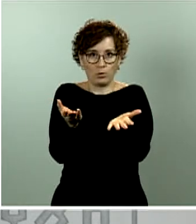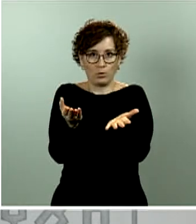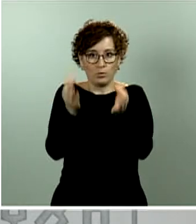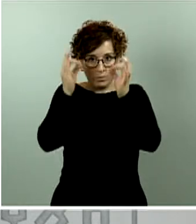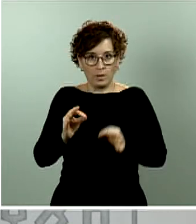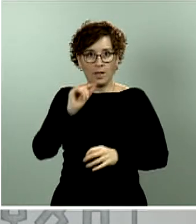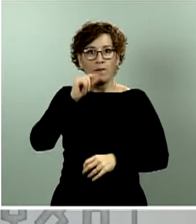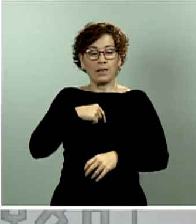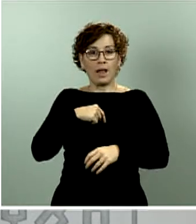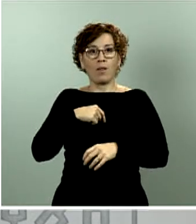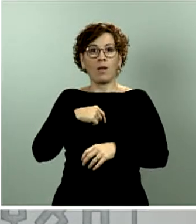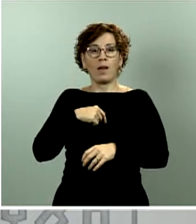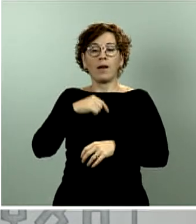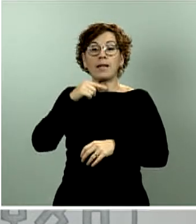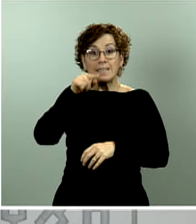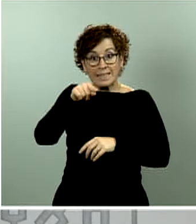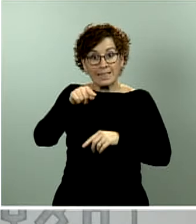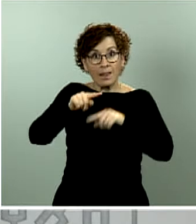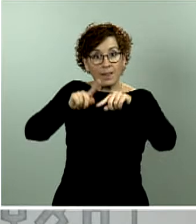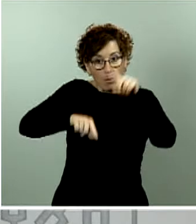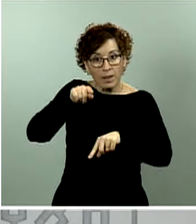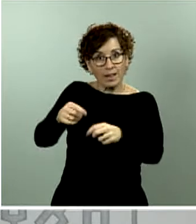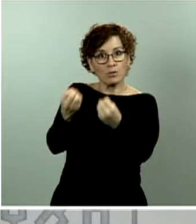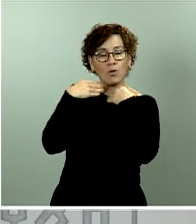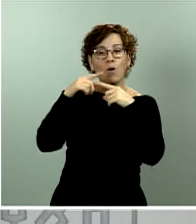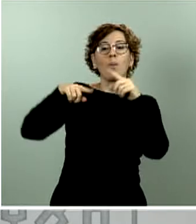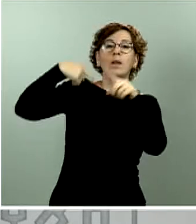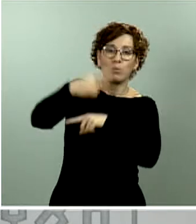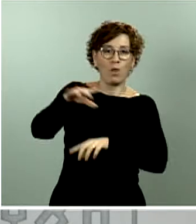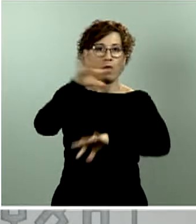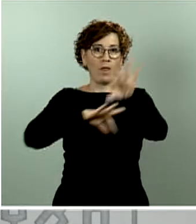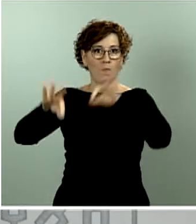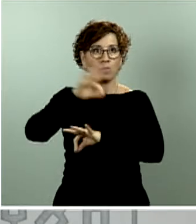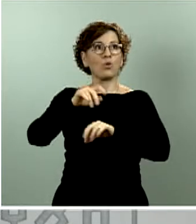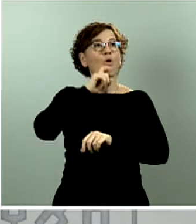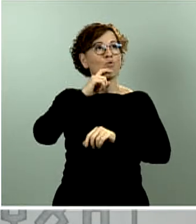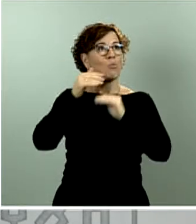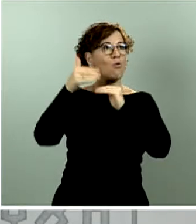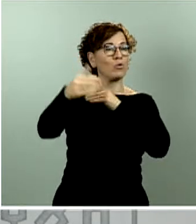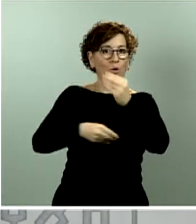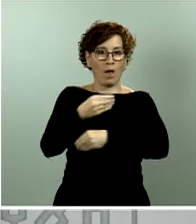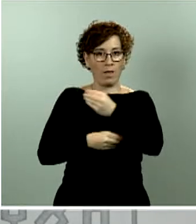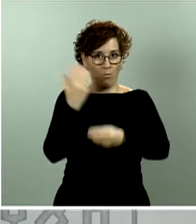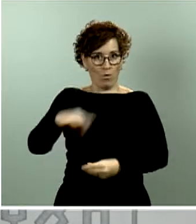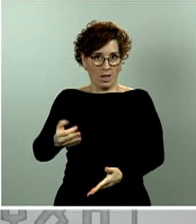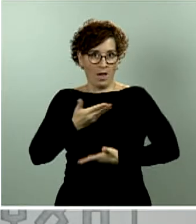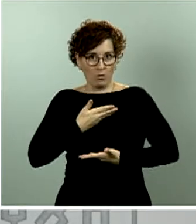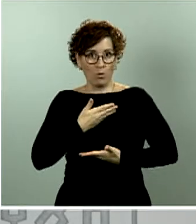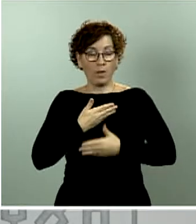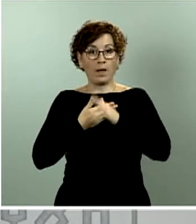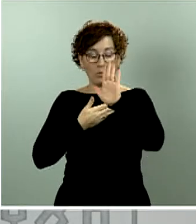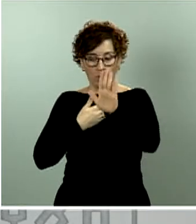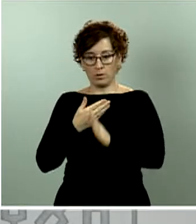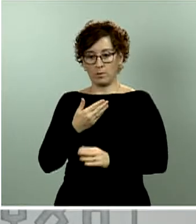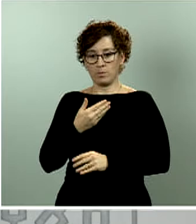consolidar muchas decisiones o establecer muchos parámetros de actuación en el futuro. Pero sí que es cierto que al mismo tiempo que estamos consiguiendo, por un lado, un